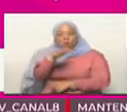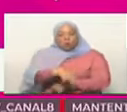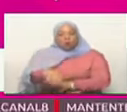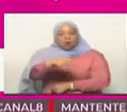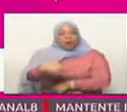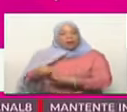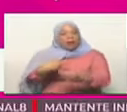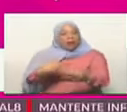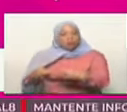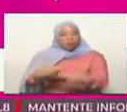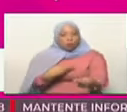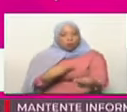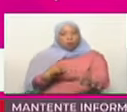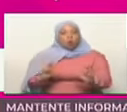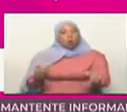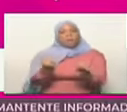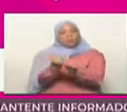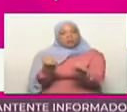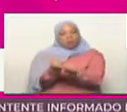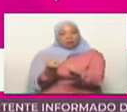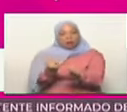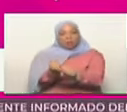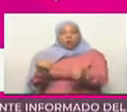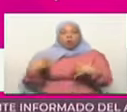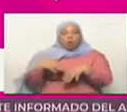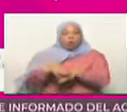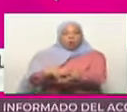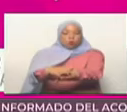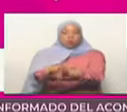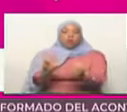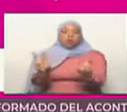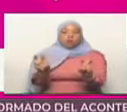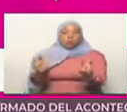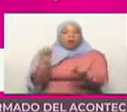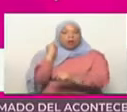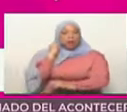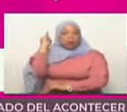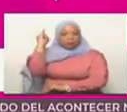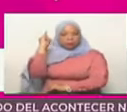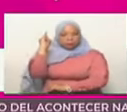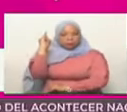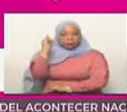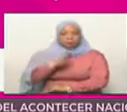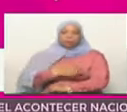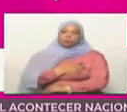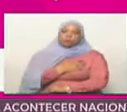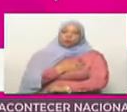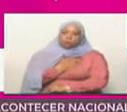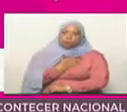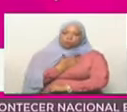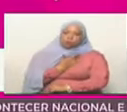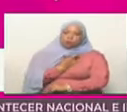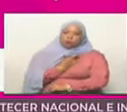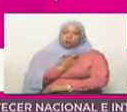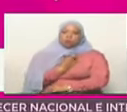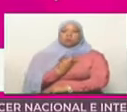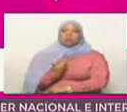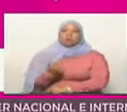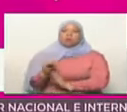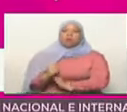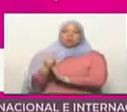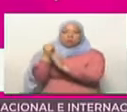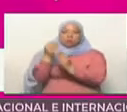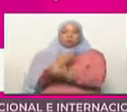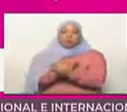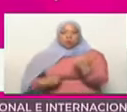bilateral. Comenzamos a formular las nuevas ideas, porque yo le dije, bueno, acaban de reelegir al